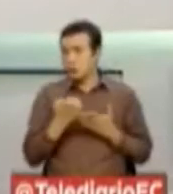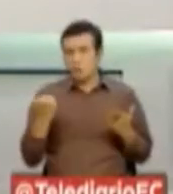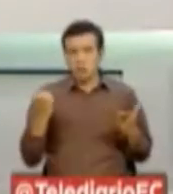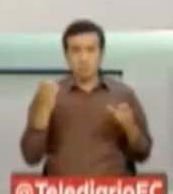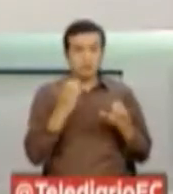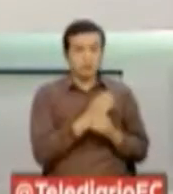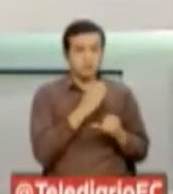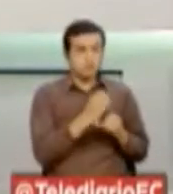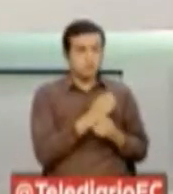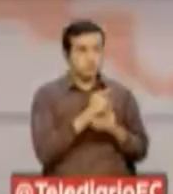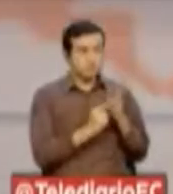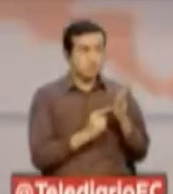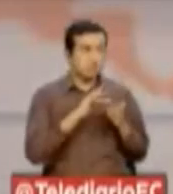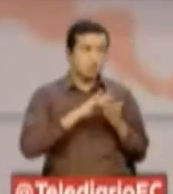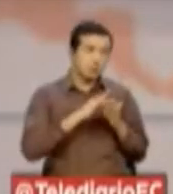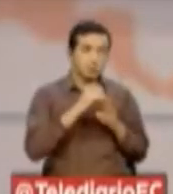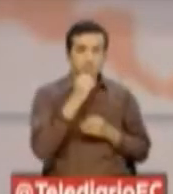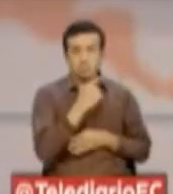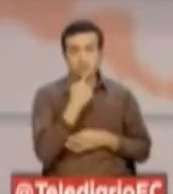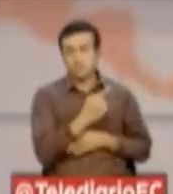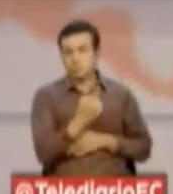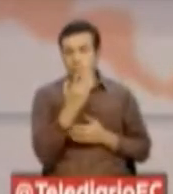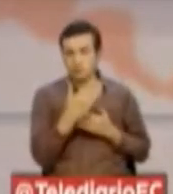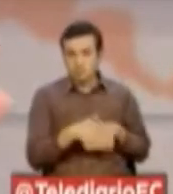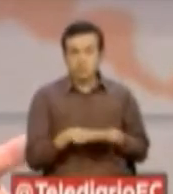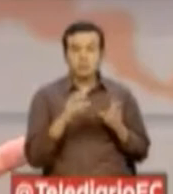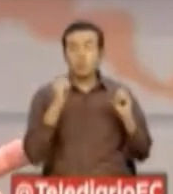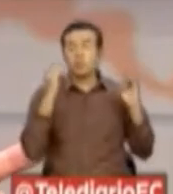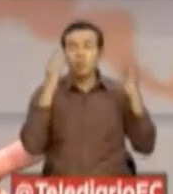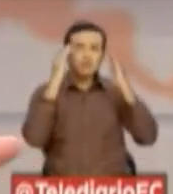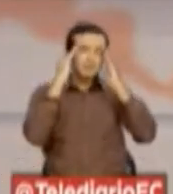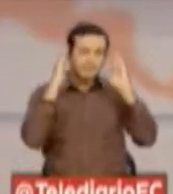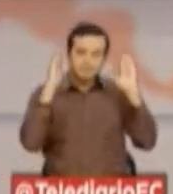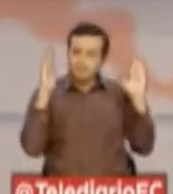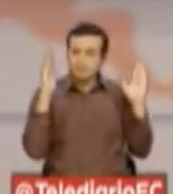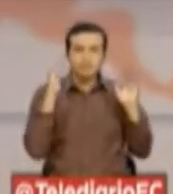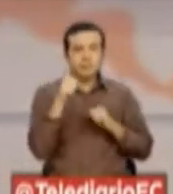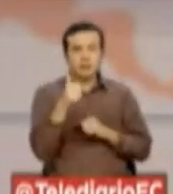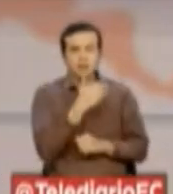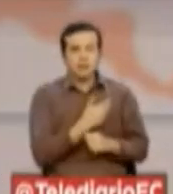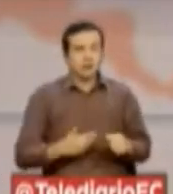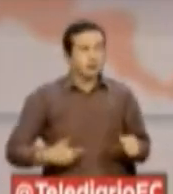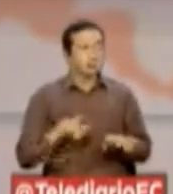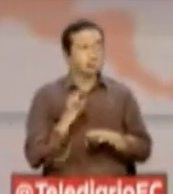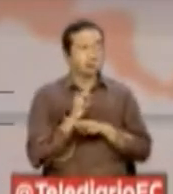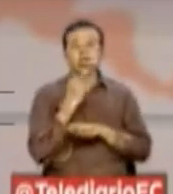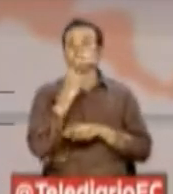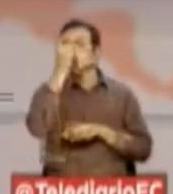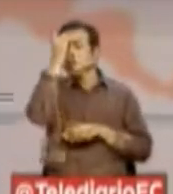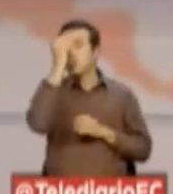sería un poco arriesgado han manejado y ya no sabe cuánto porque el propio presenten la repubblica sólo el tratamiento es de